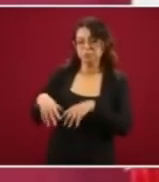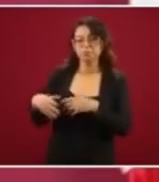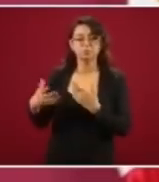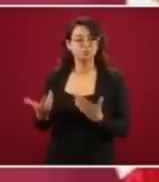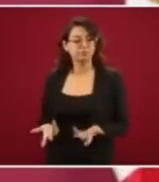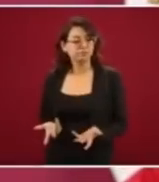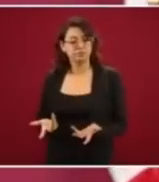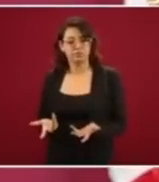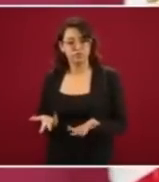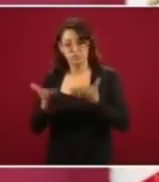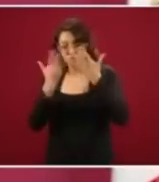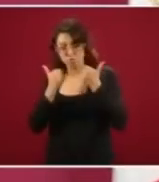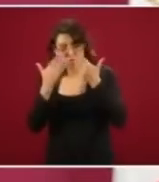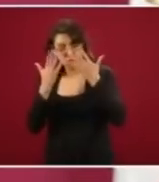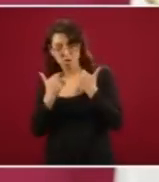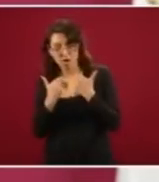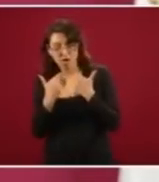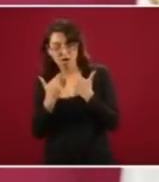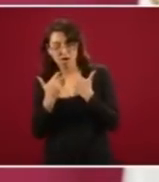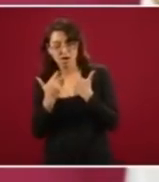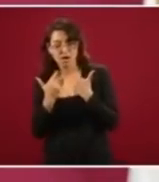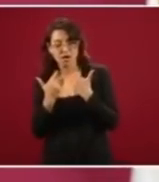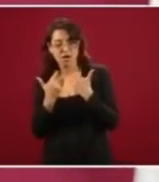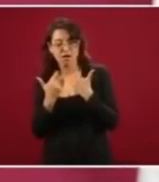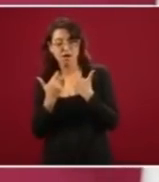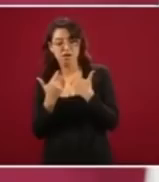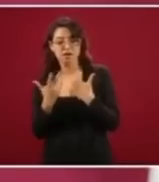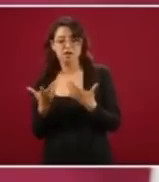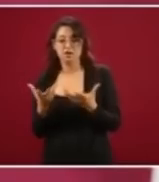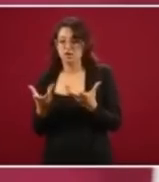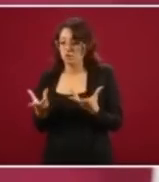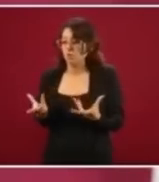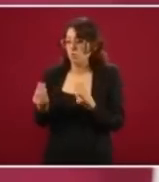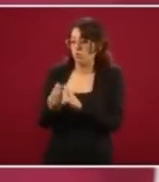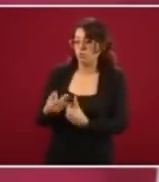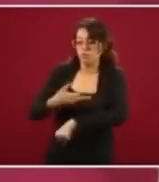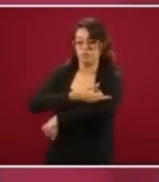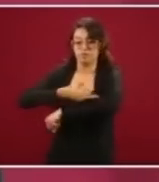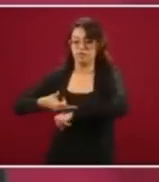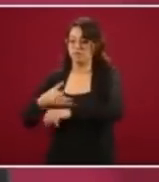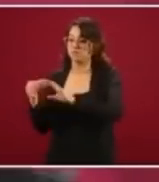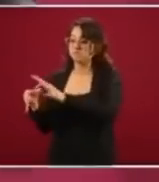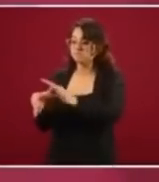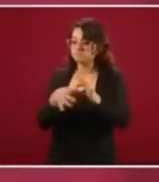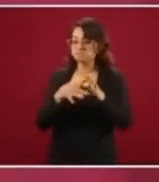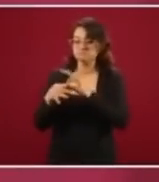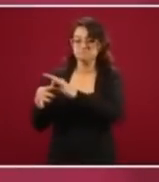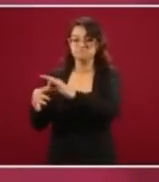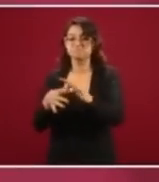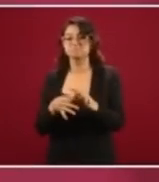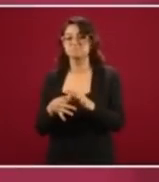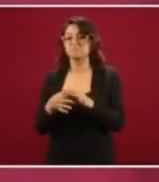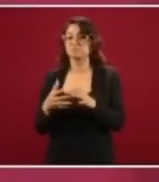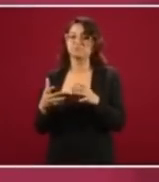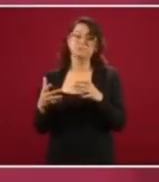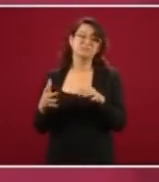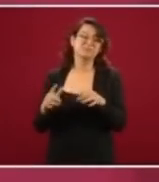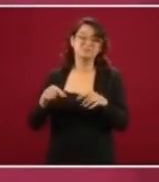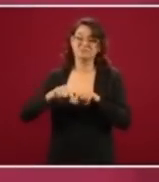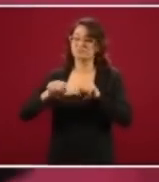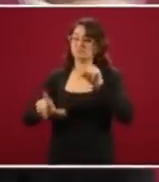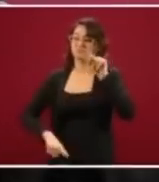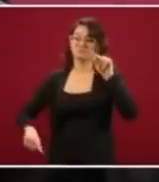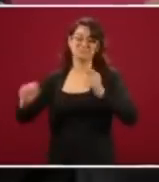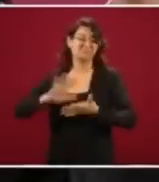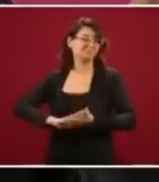si no fuese por la fraternidad familiar, esto sería